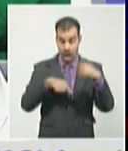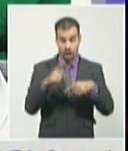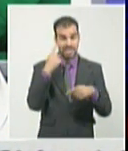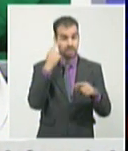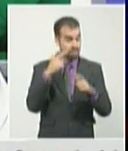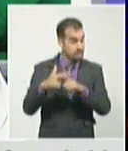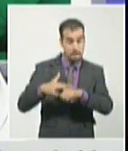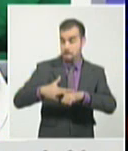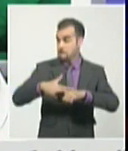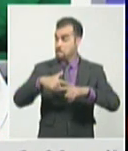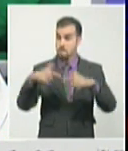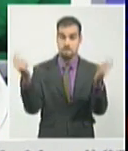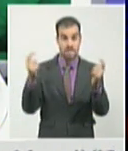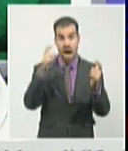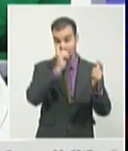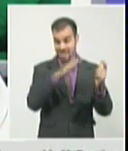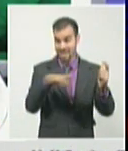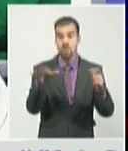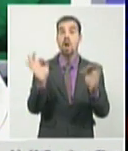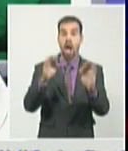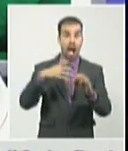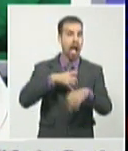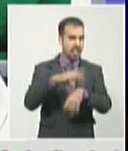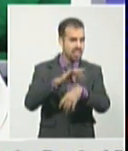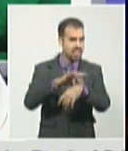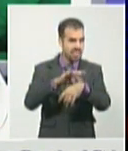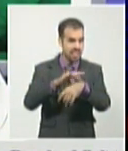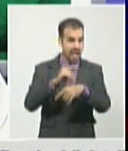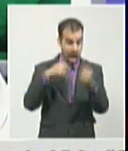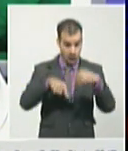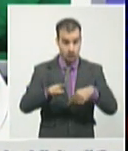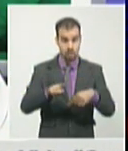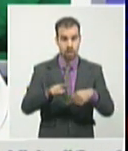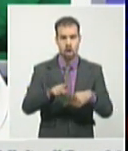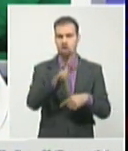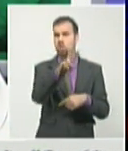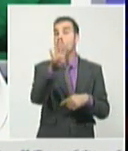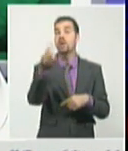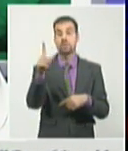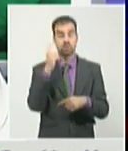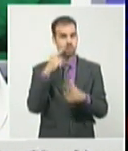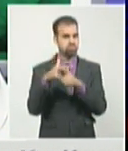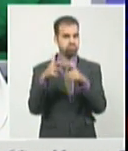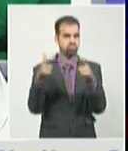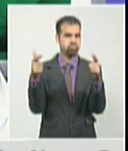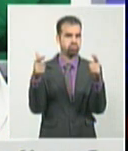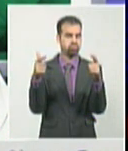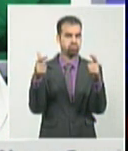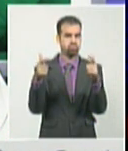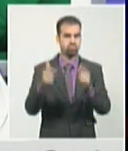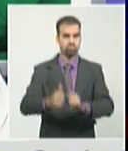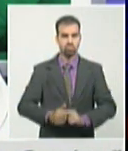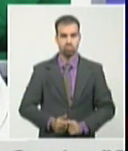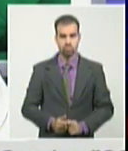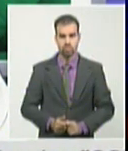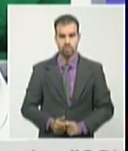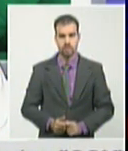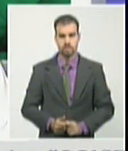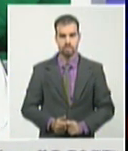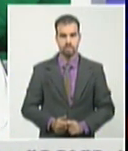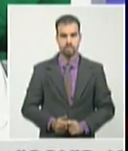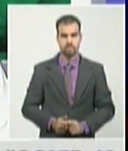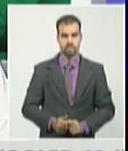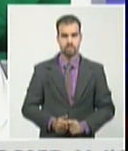estamos hablando 241 se han egresado ya de alta y ha recuperado